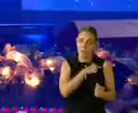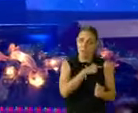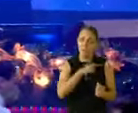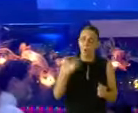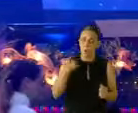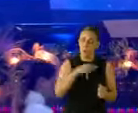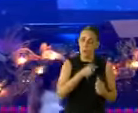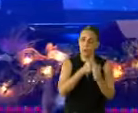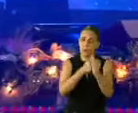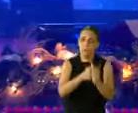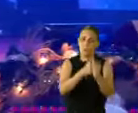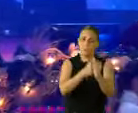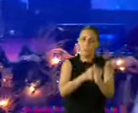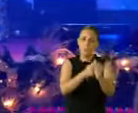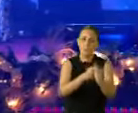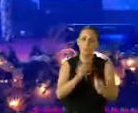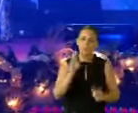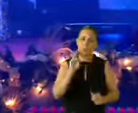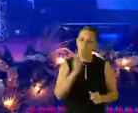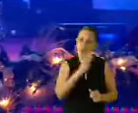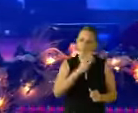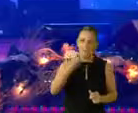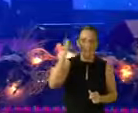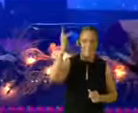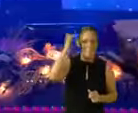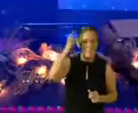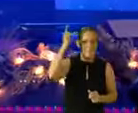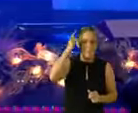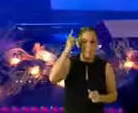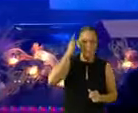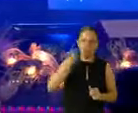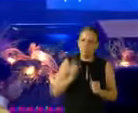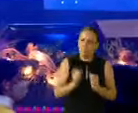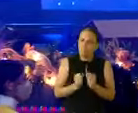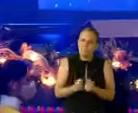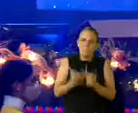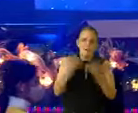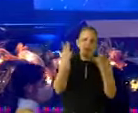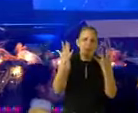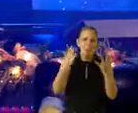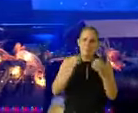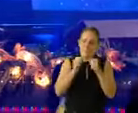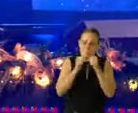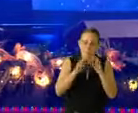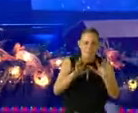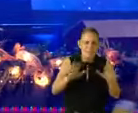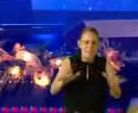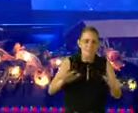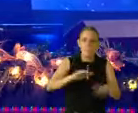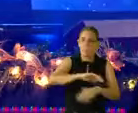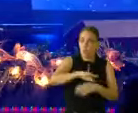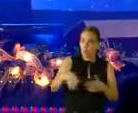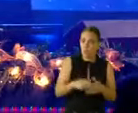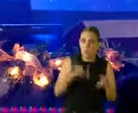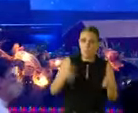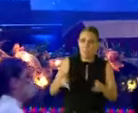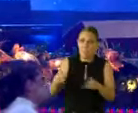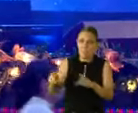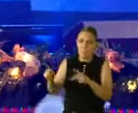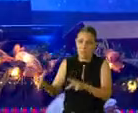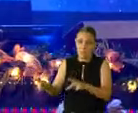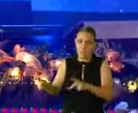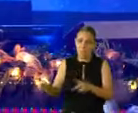Pablo Ortega. Gloria a Dios. Qué gran bendición. Y todo el grupo que le acompañó de la casa,